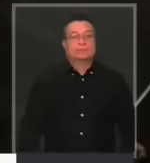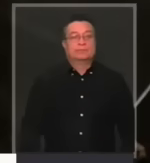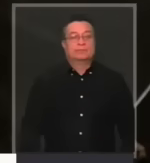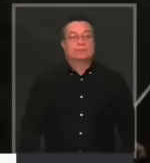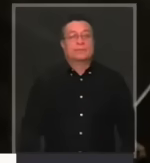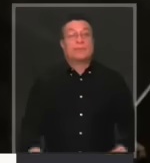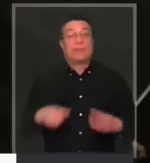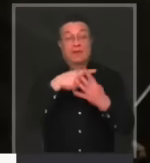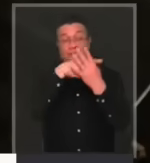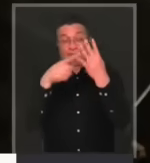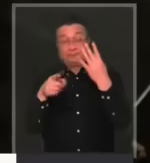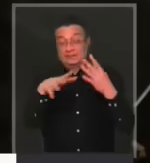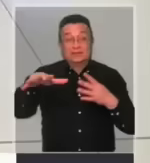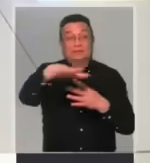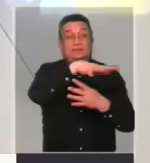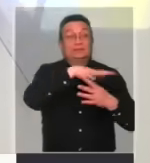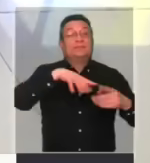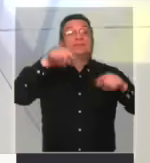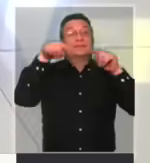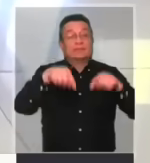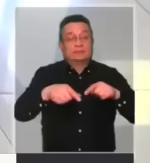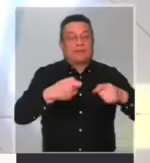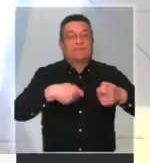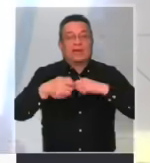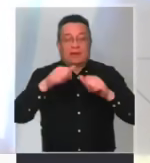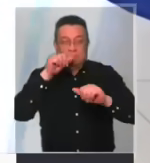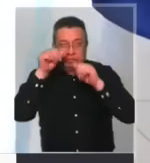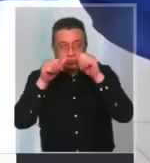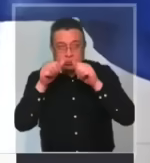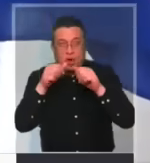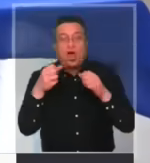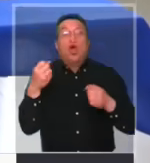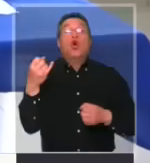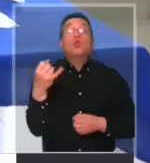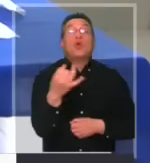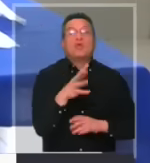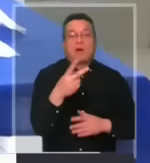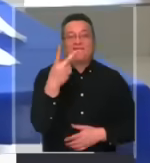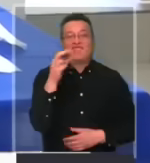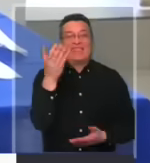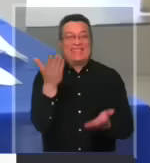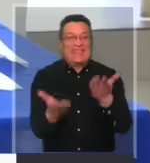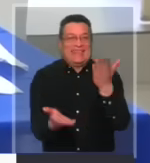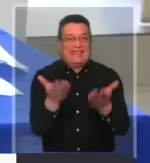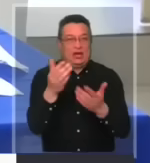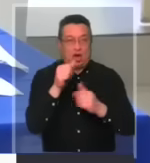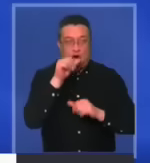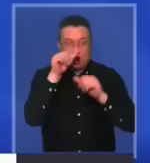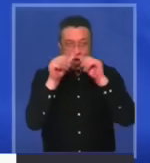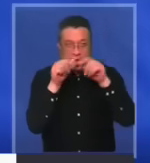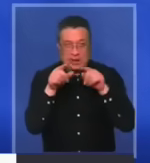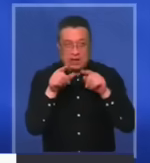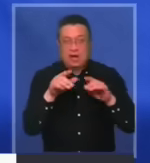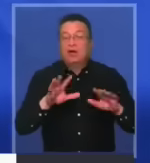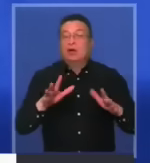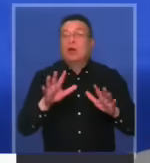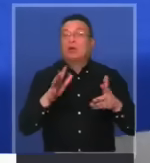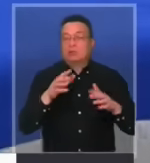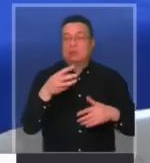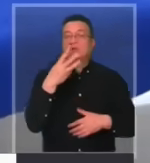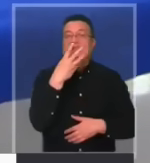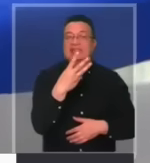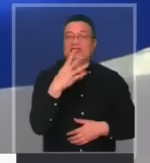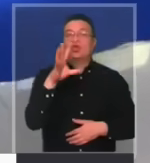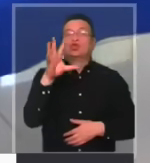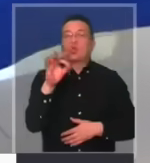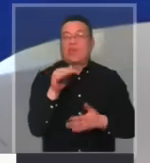El contexto, una causa penal por tráfico de drogas. ¿Cuánto involucra? Cerca de 20 kilos de cocaína. Y si usted prefiere,